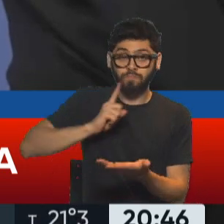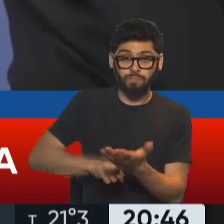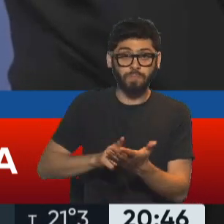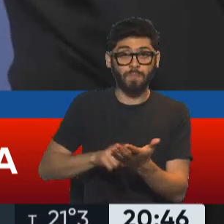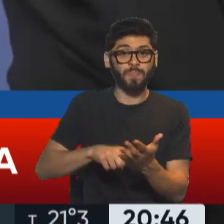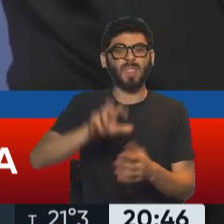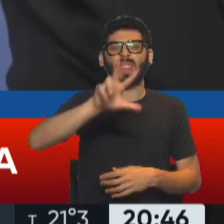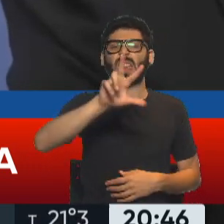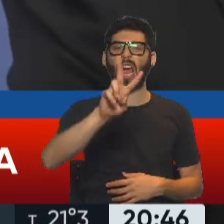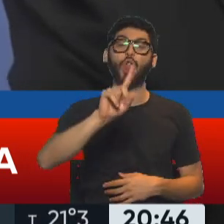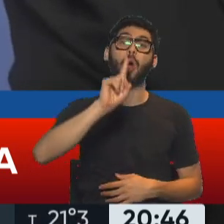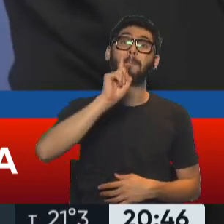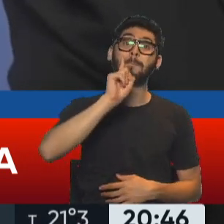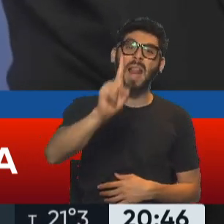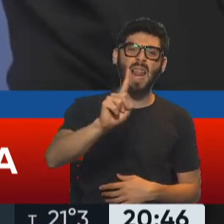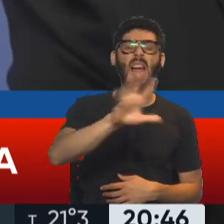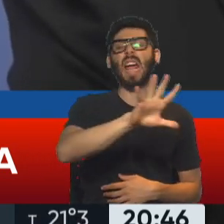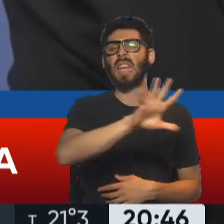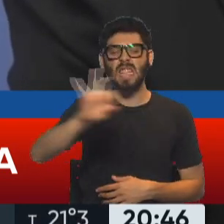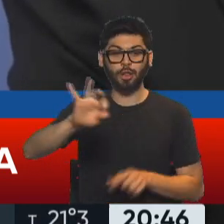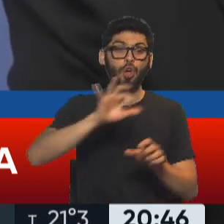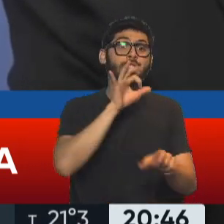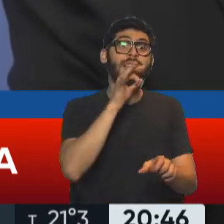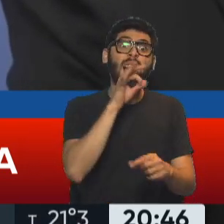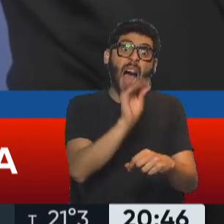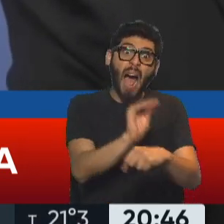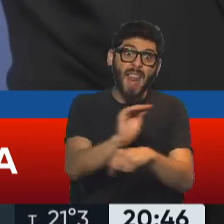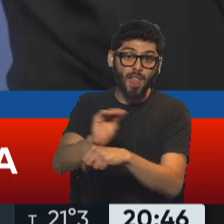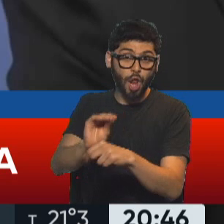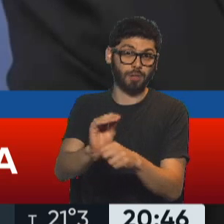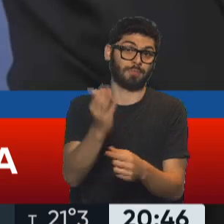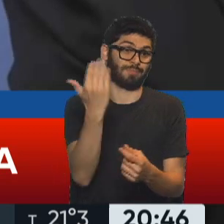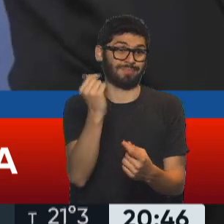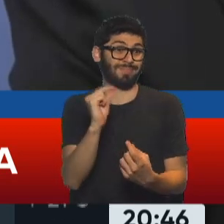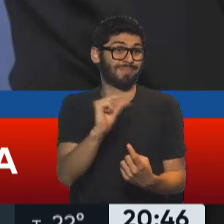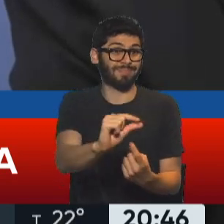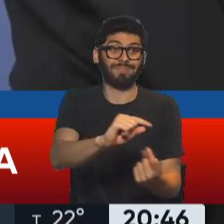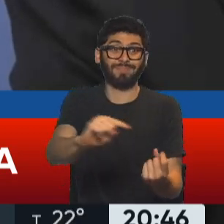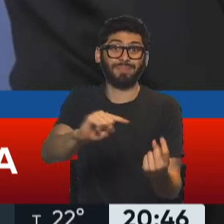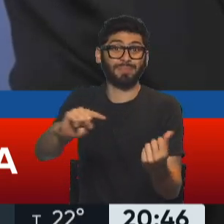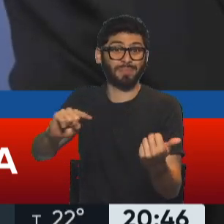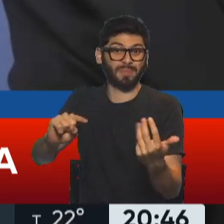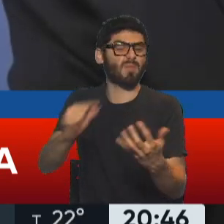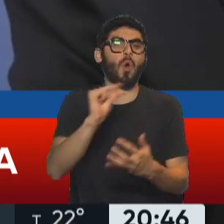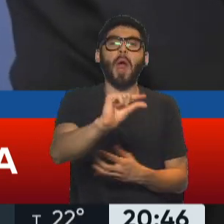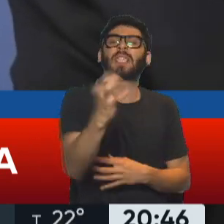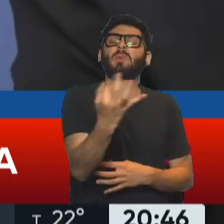para 32.500 ganaderos que quedaban afuera del financiamiento de tasas